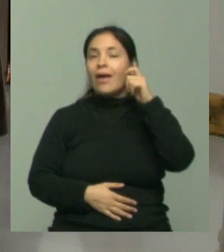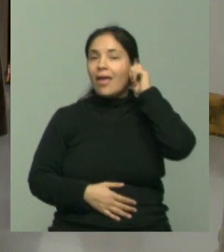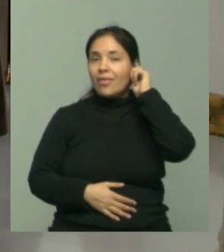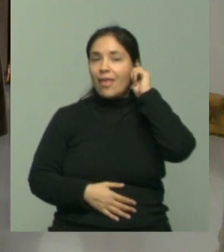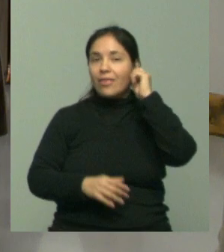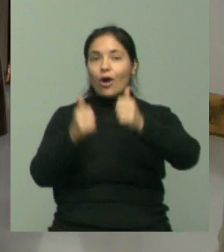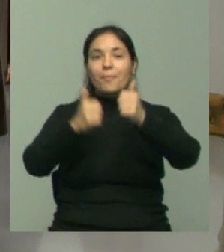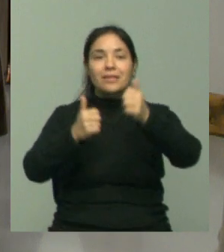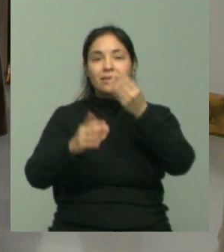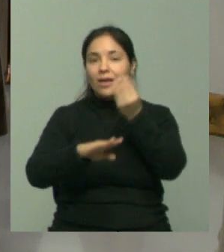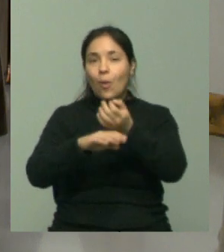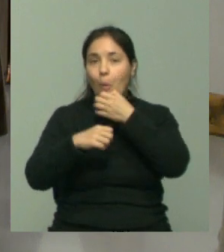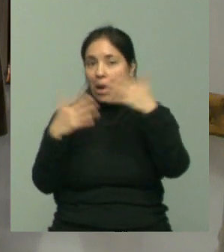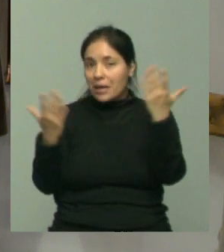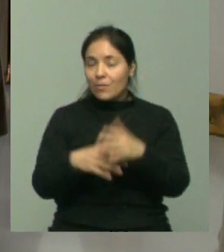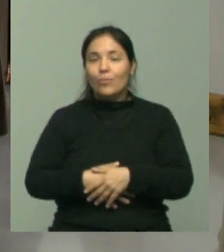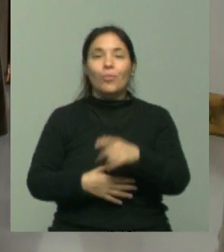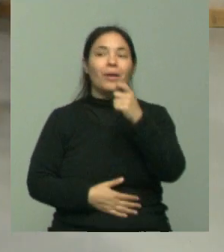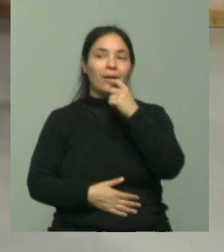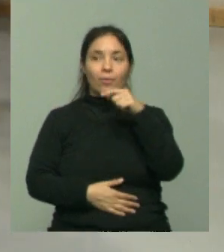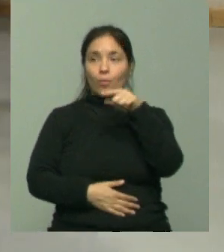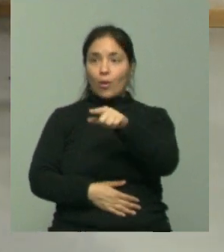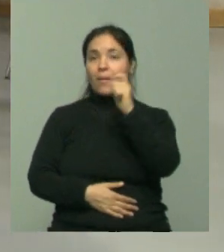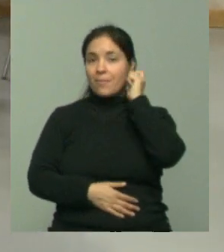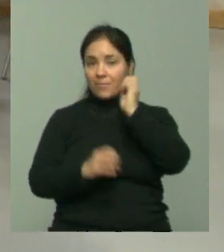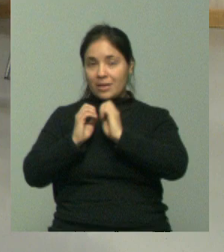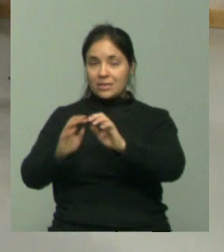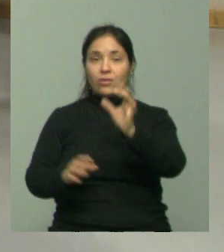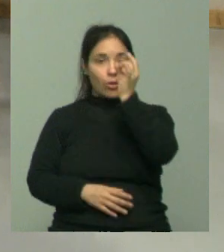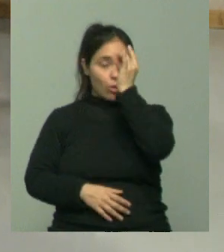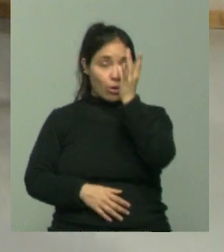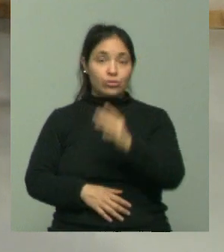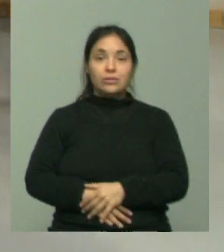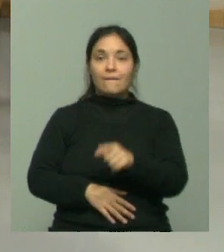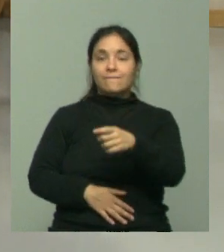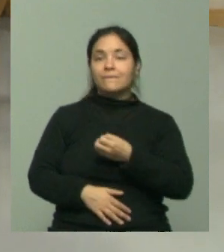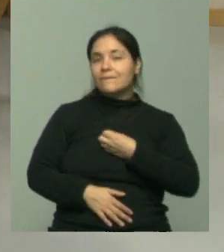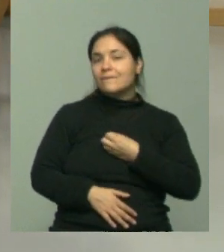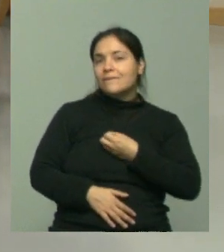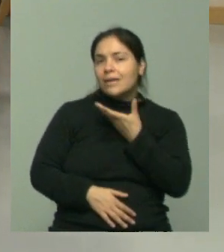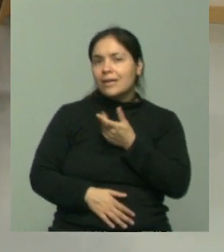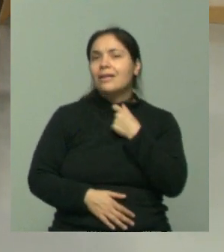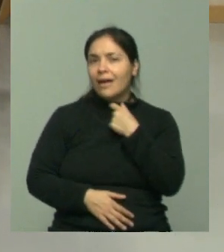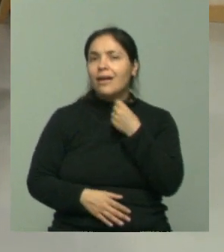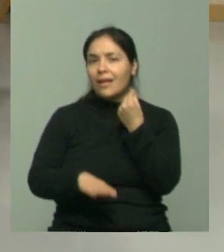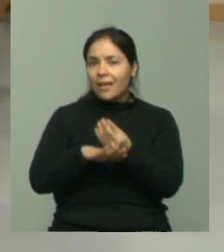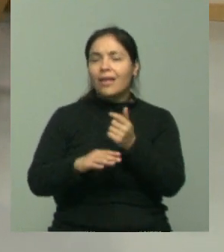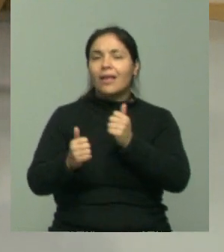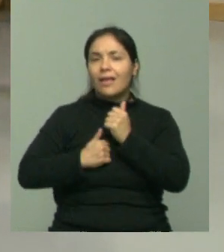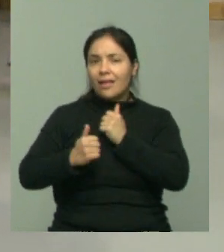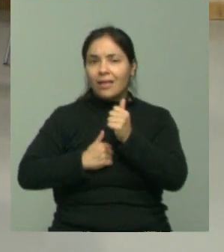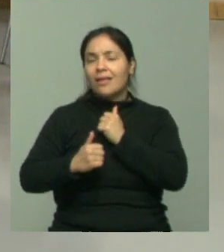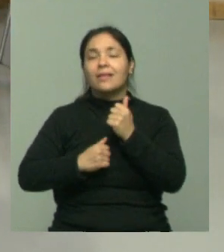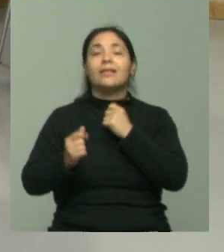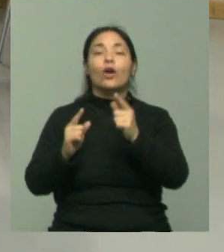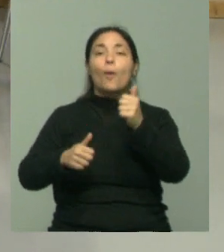más competitivo. Se me ocurre, no. Tengo como tu caso, que empezaste a los 12, claro. Es cuando te nace la inquietud de decir voy a empezar y además quiero hacer, claro. quiero estar en el